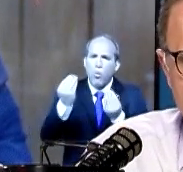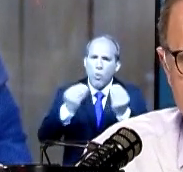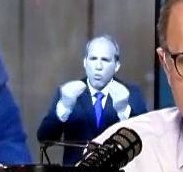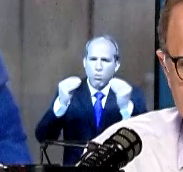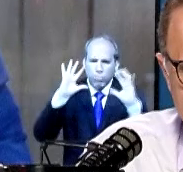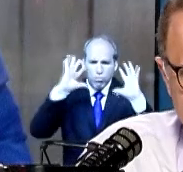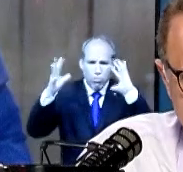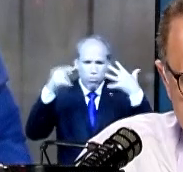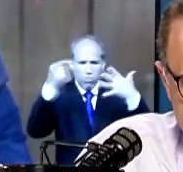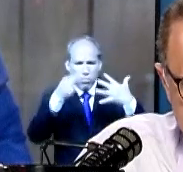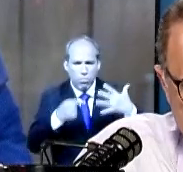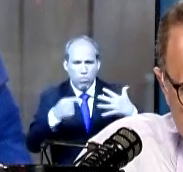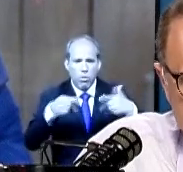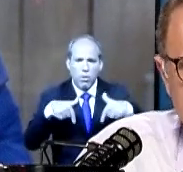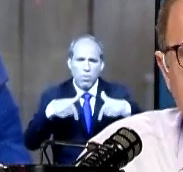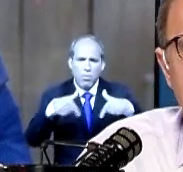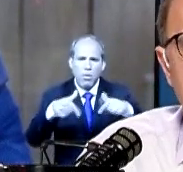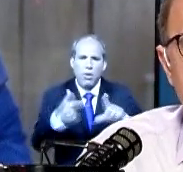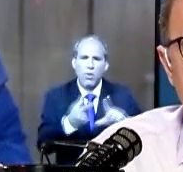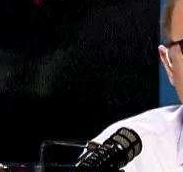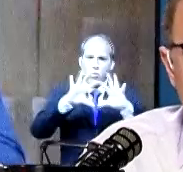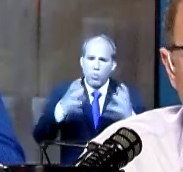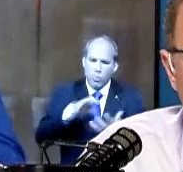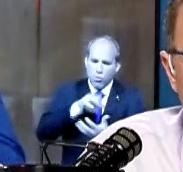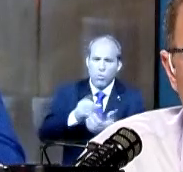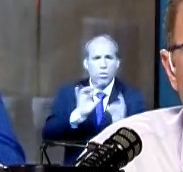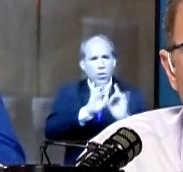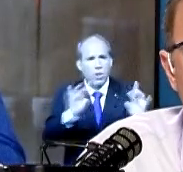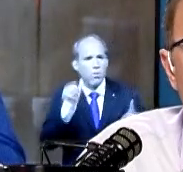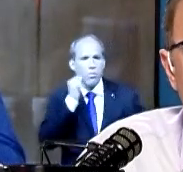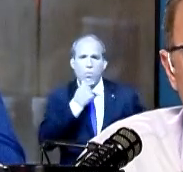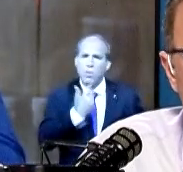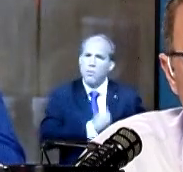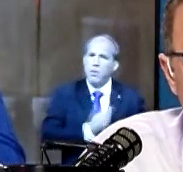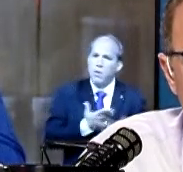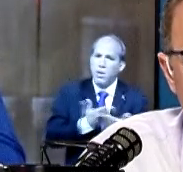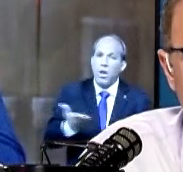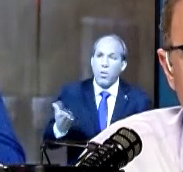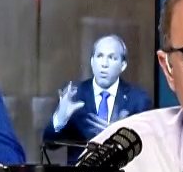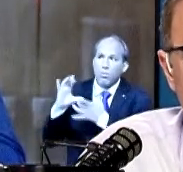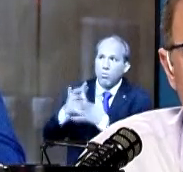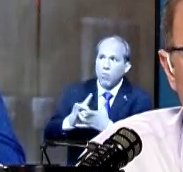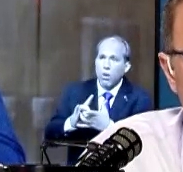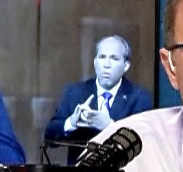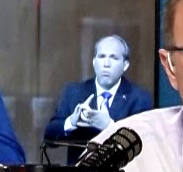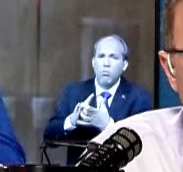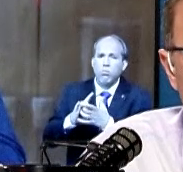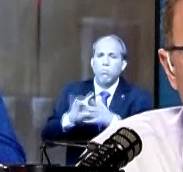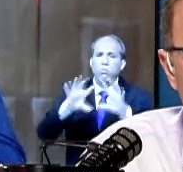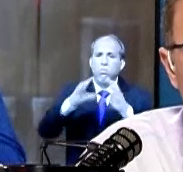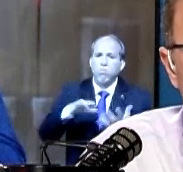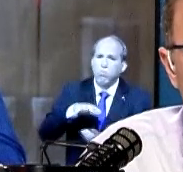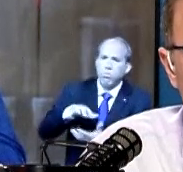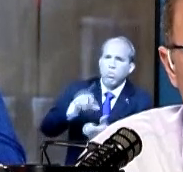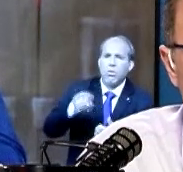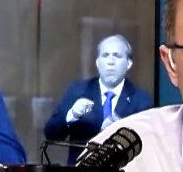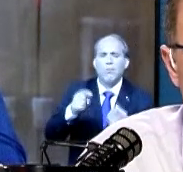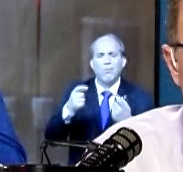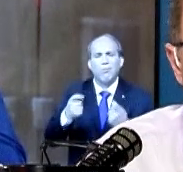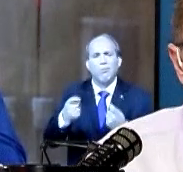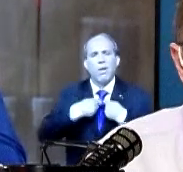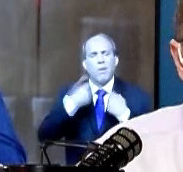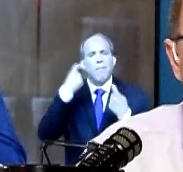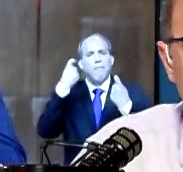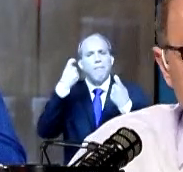se monta sobre un territorio de polarización prácticamente a dos mitades, ¿correcto? Eso